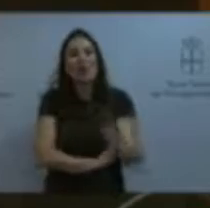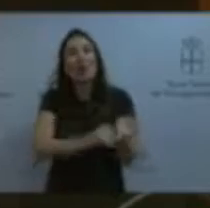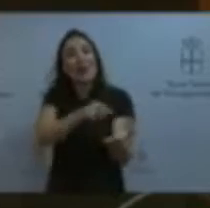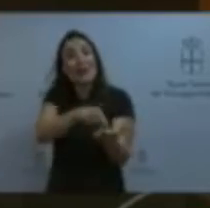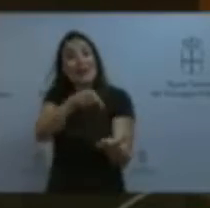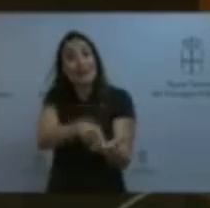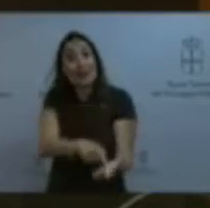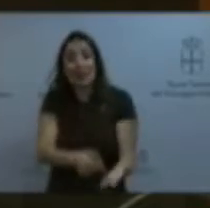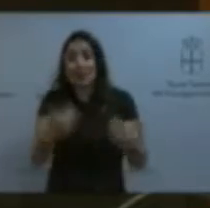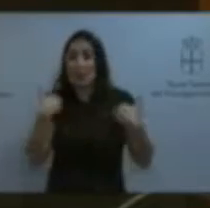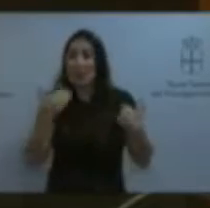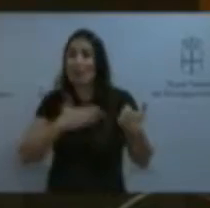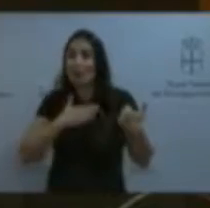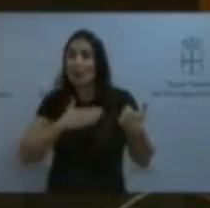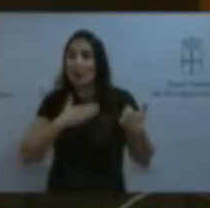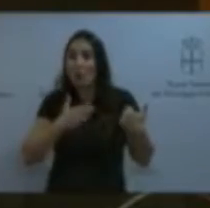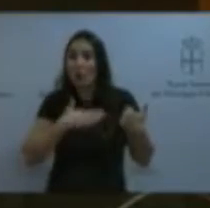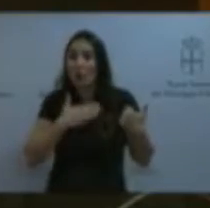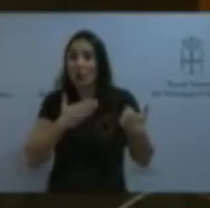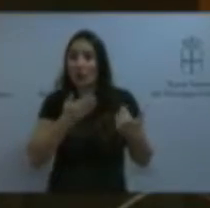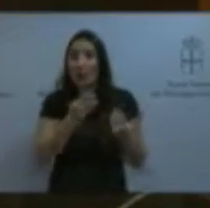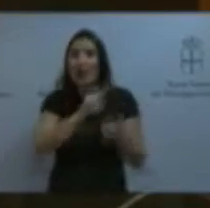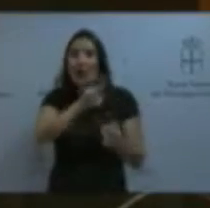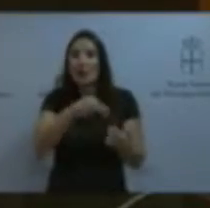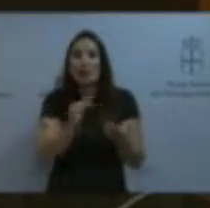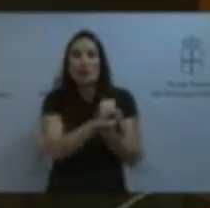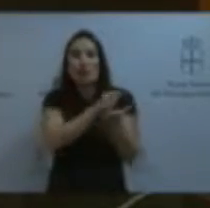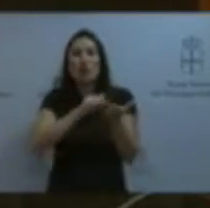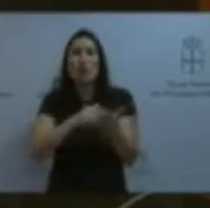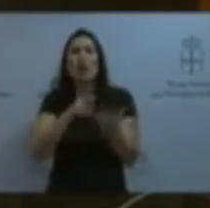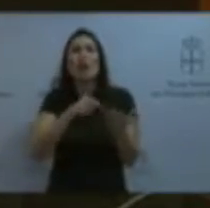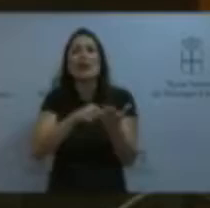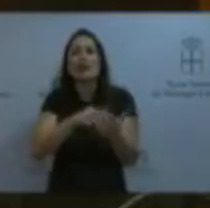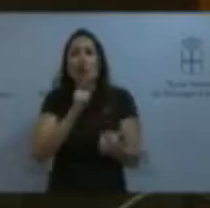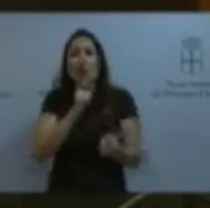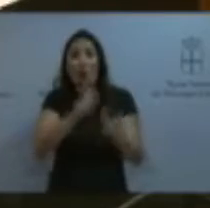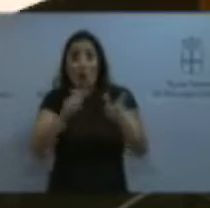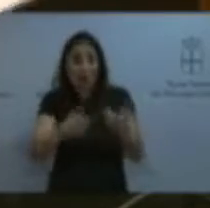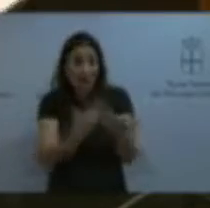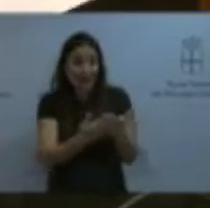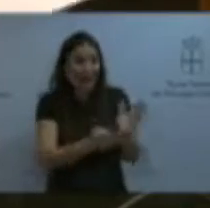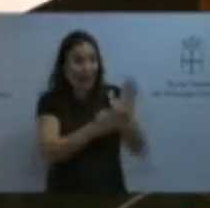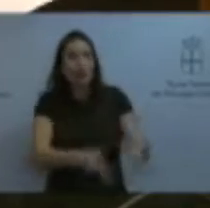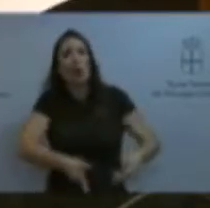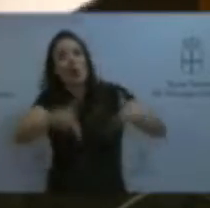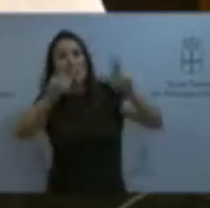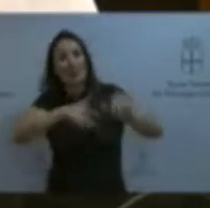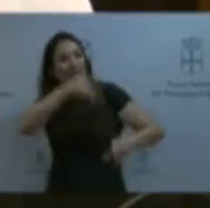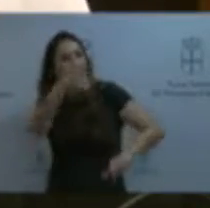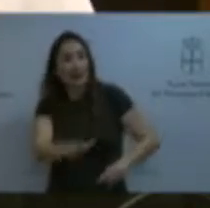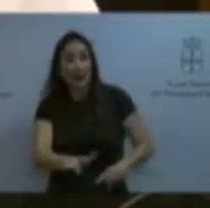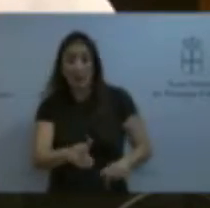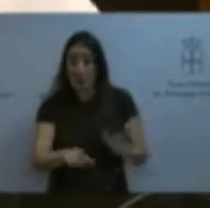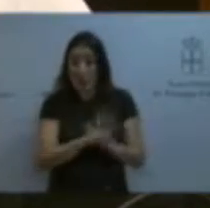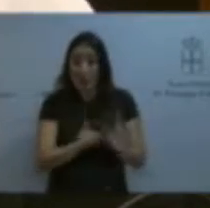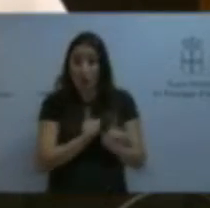la responsabilidad patrimonial, cómo va a exigir que se cobre hasta el último euro y que las personas que legalizaron esto de forma ilegal, permitieron una construcción y al final